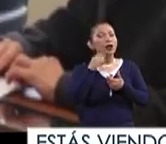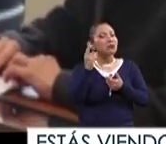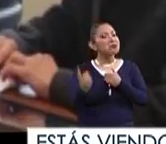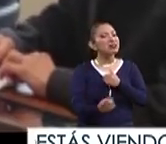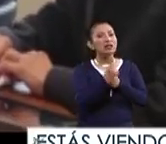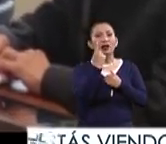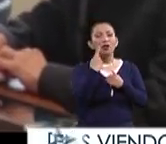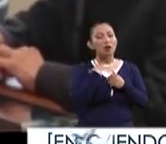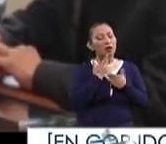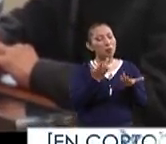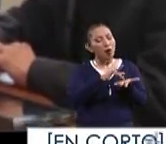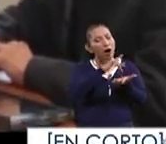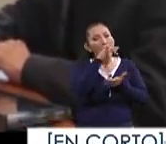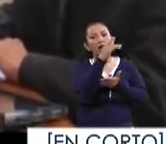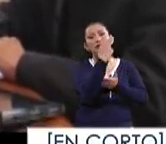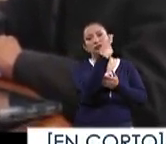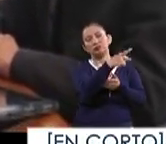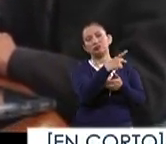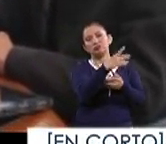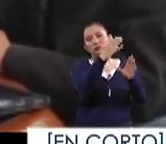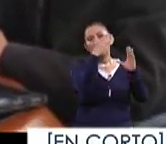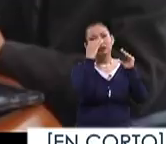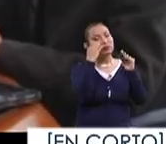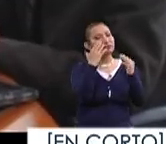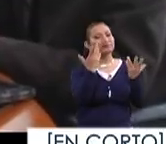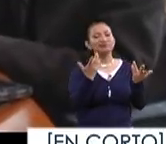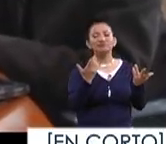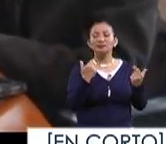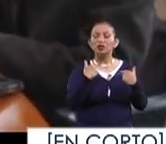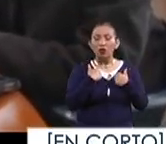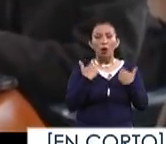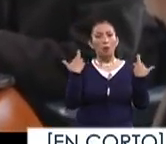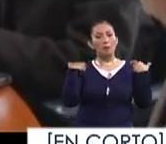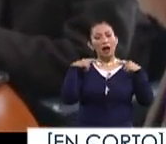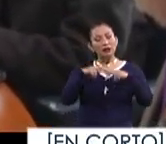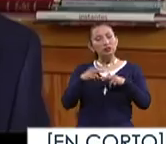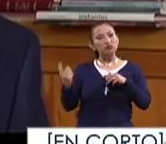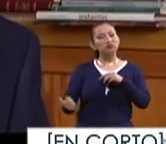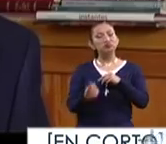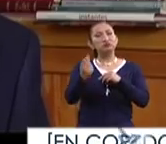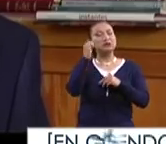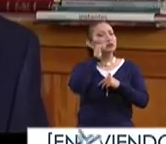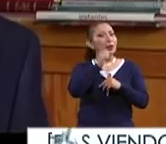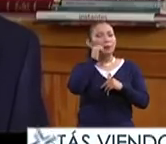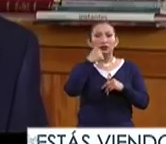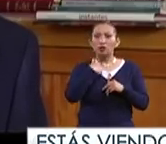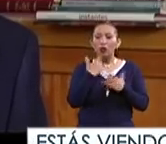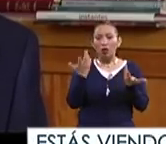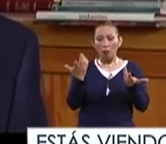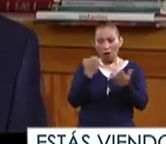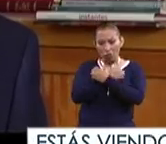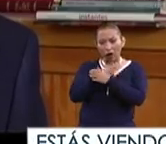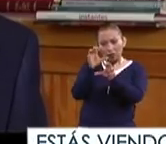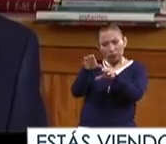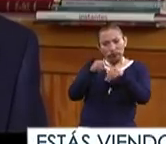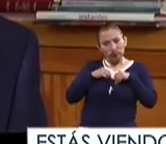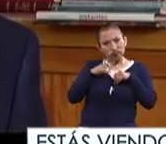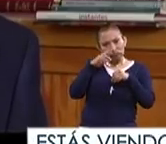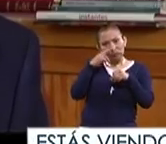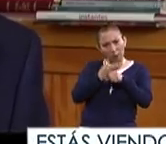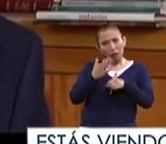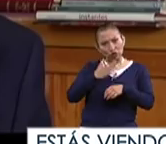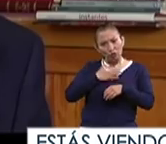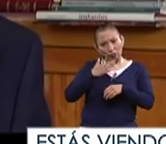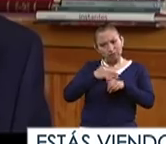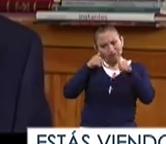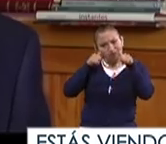marcado. Me dejó marcado para ser un profesor toda mi vida y para tomar a la educación como